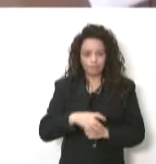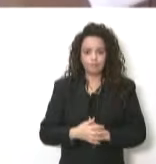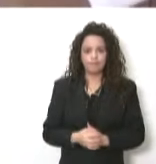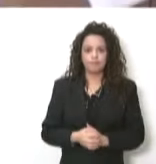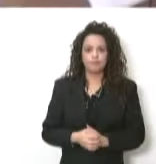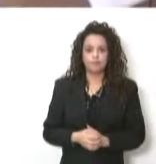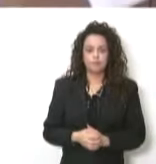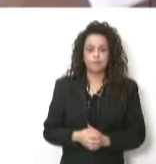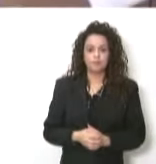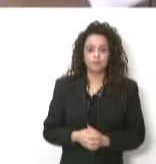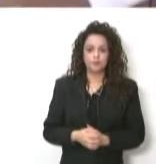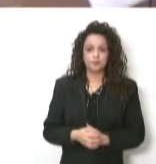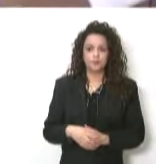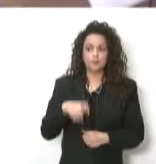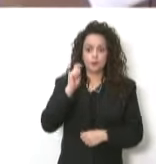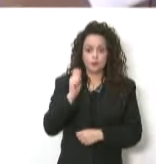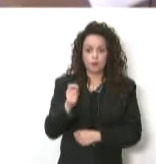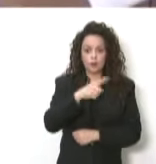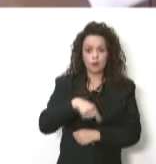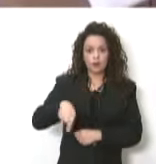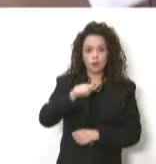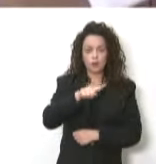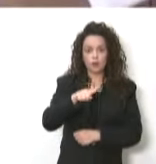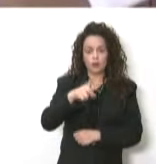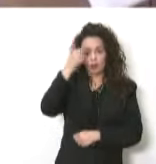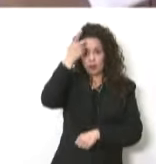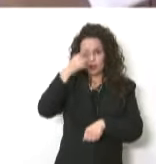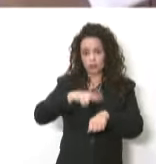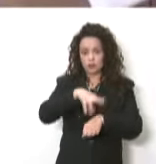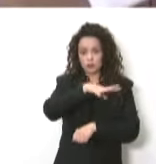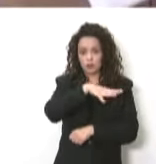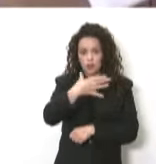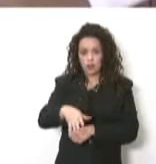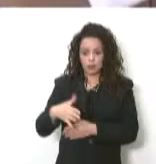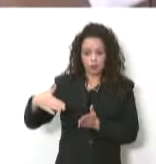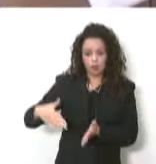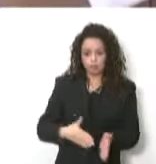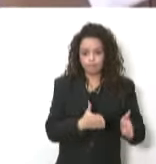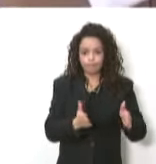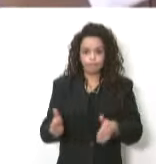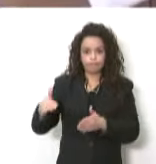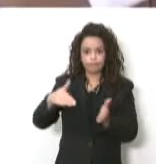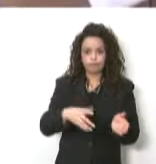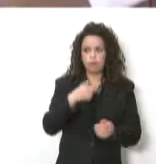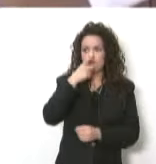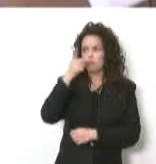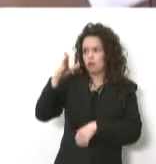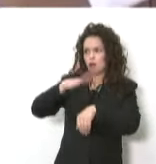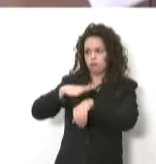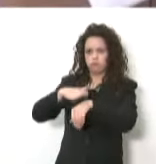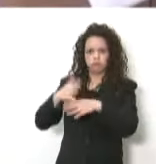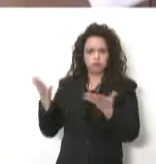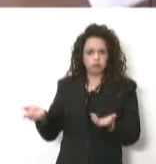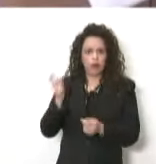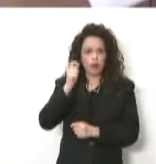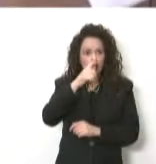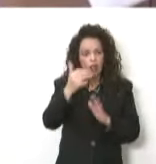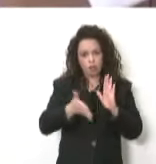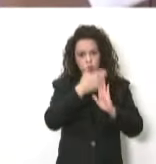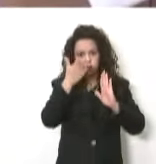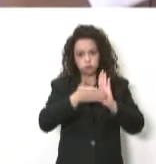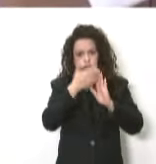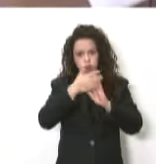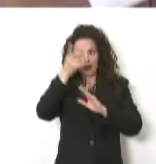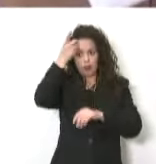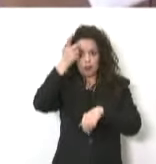consideraron improcedentes las manifestaciones de la Dirección General de Carreteras, adscrita a la Subsecretaría de Infraestructura, y de la